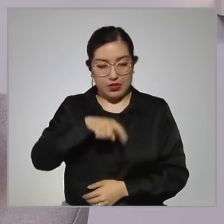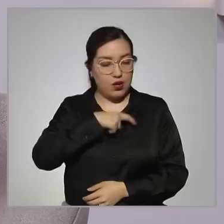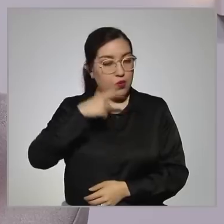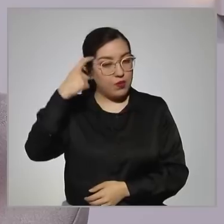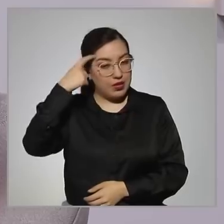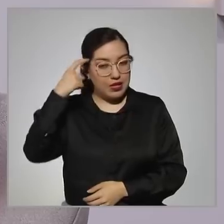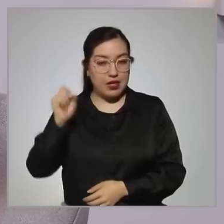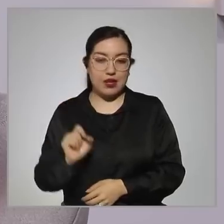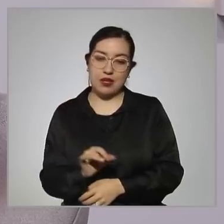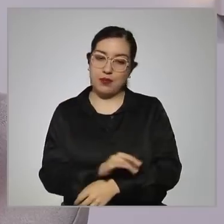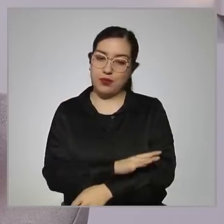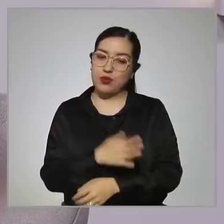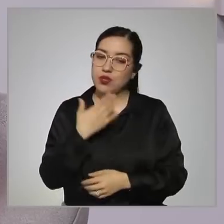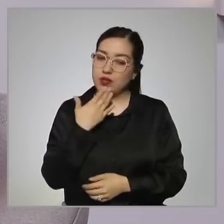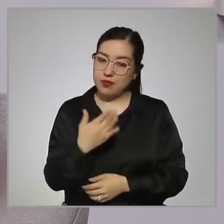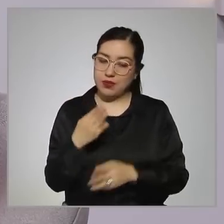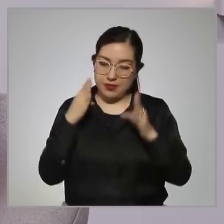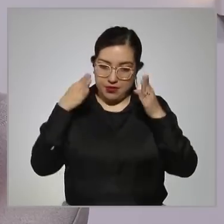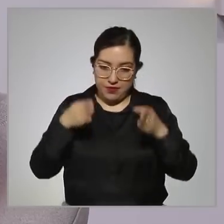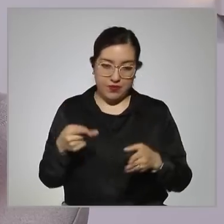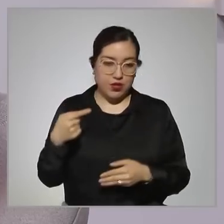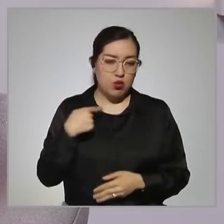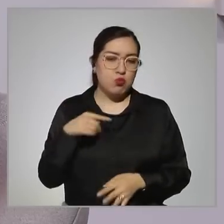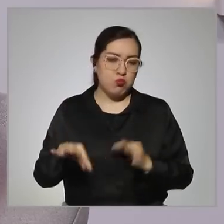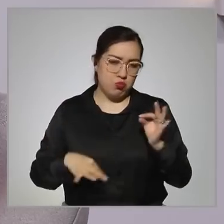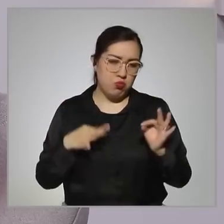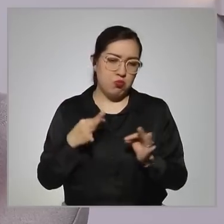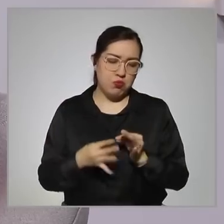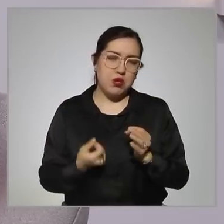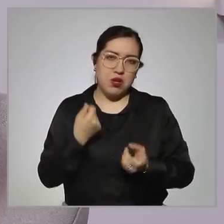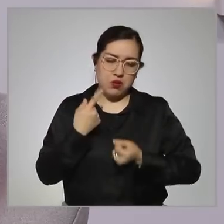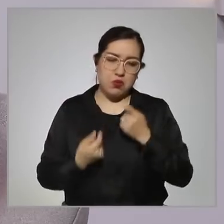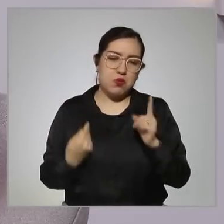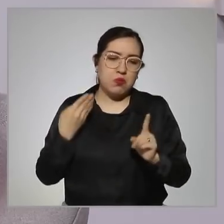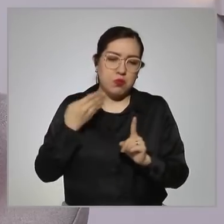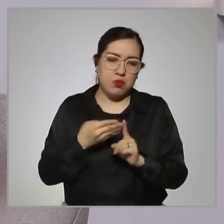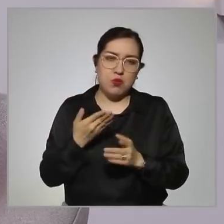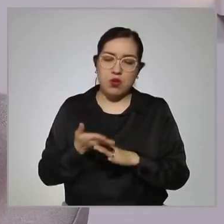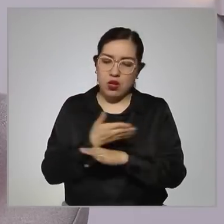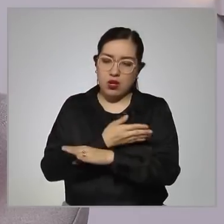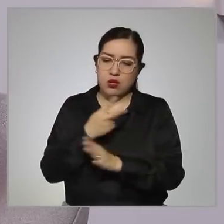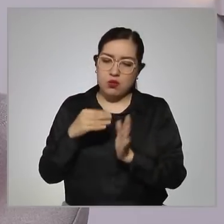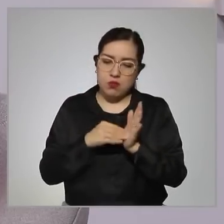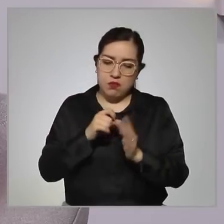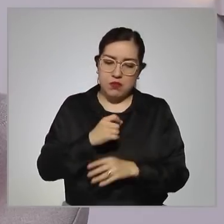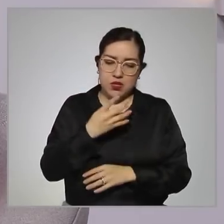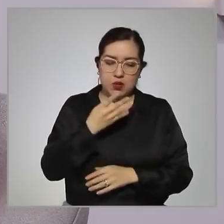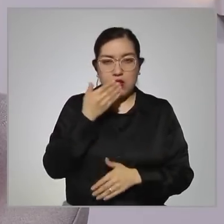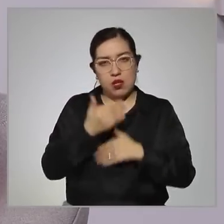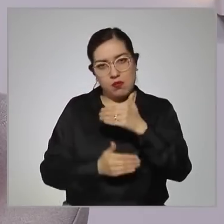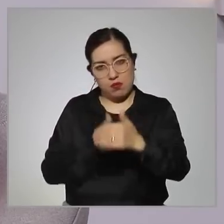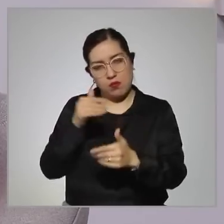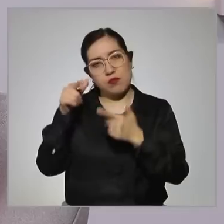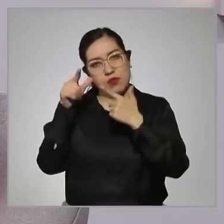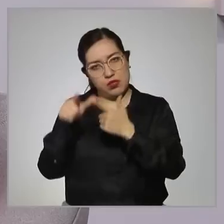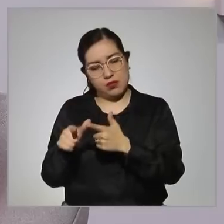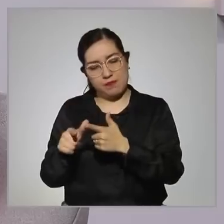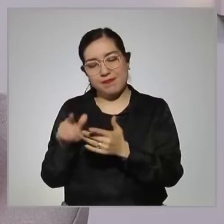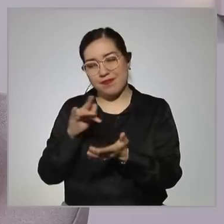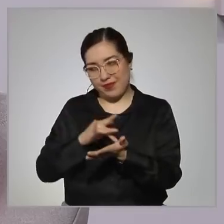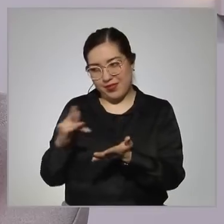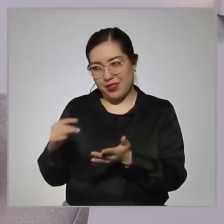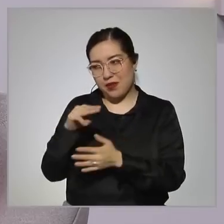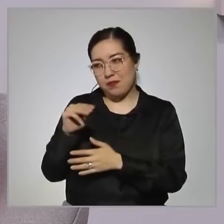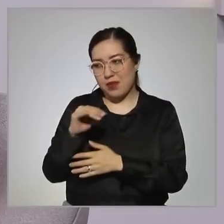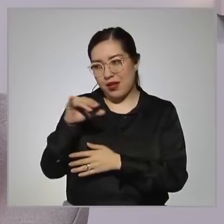emocional. Yo cumplí algunos propósitos del 2024, otros siguen en proceso. Muchas gracias, Majo, por tu